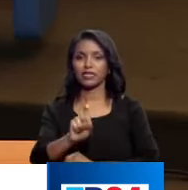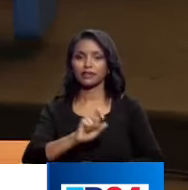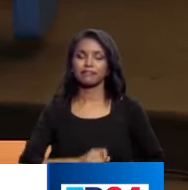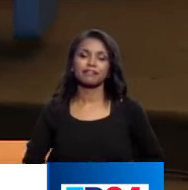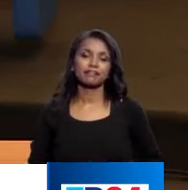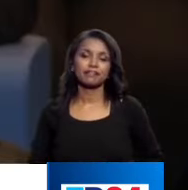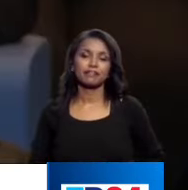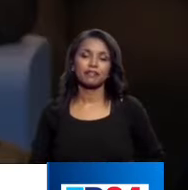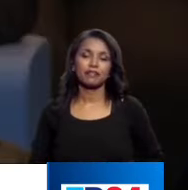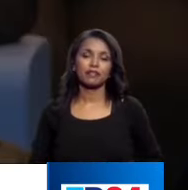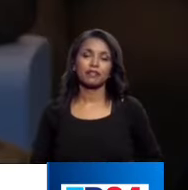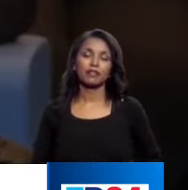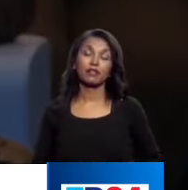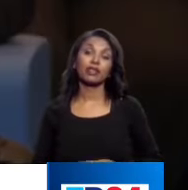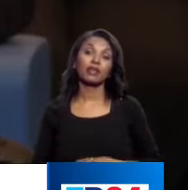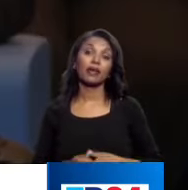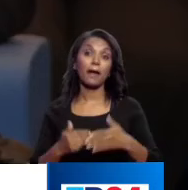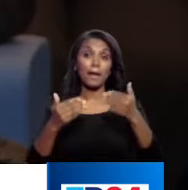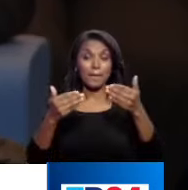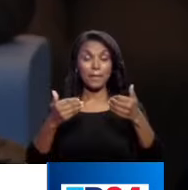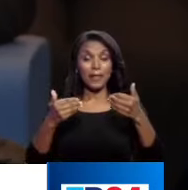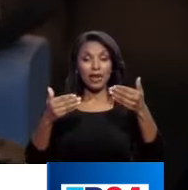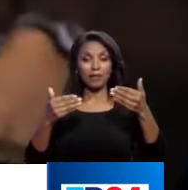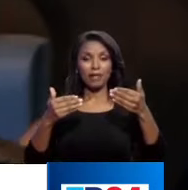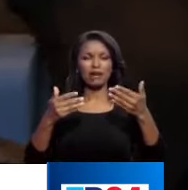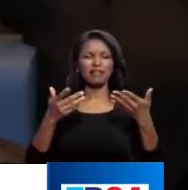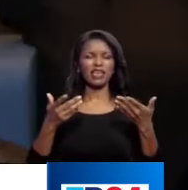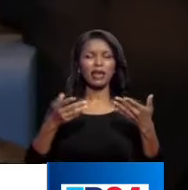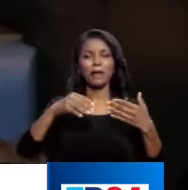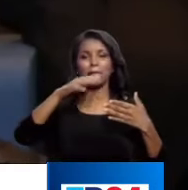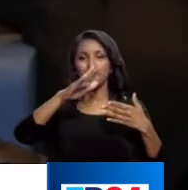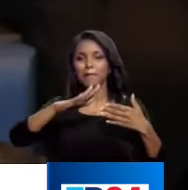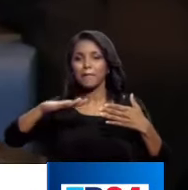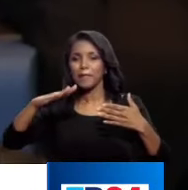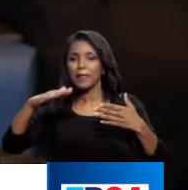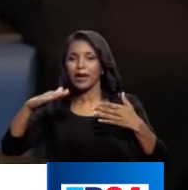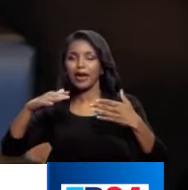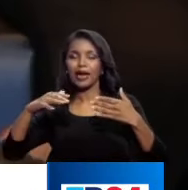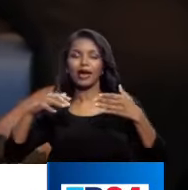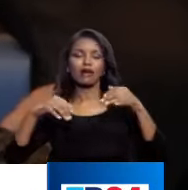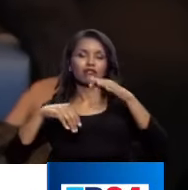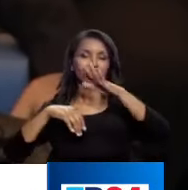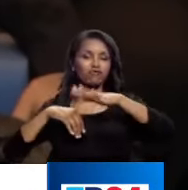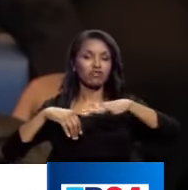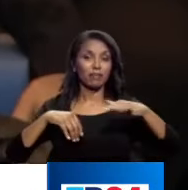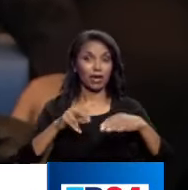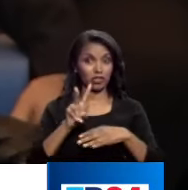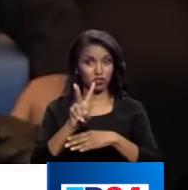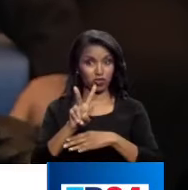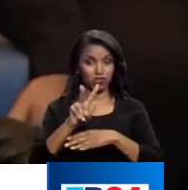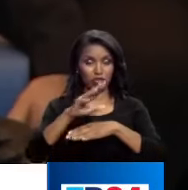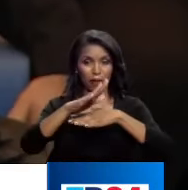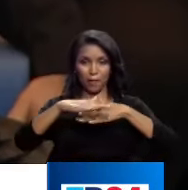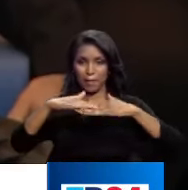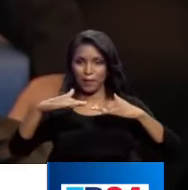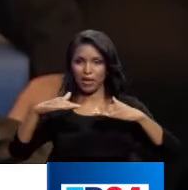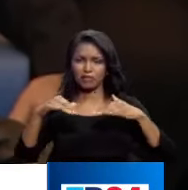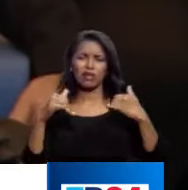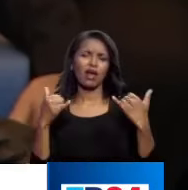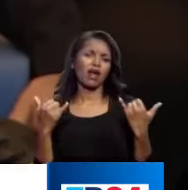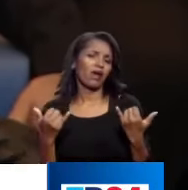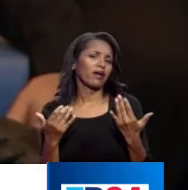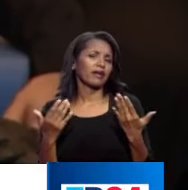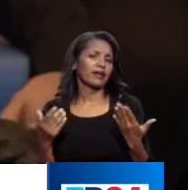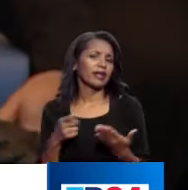Panamá, estando rodeada por dos mares, adolece de instalaciones portuarias adecuadas que faciliten el traslado a los destinos turísticos